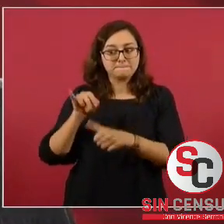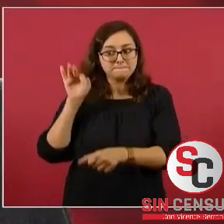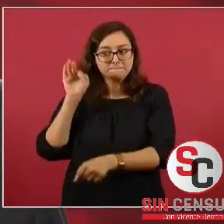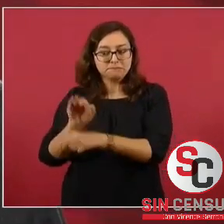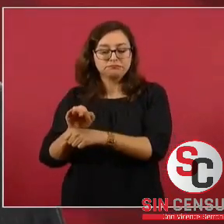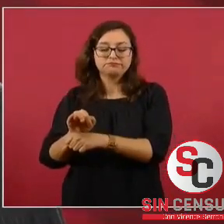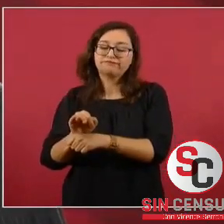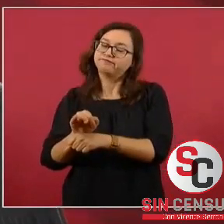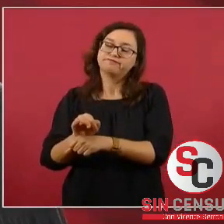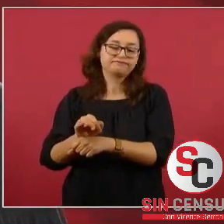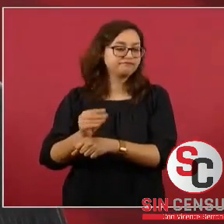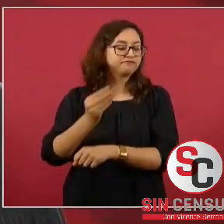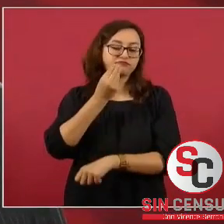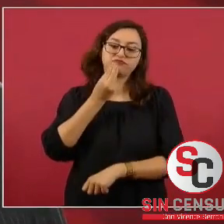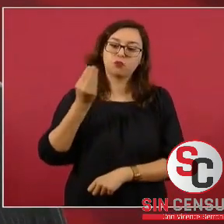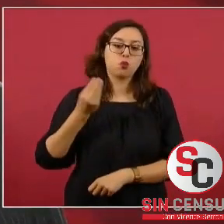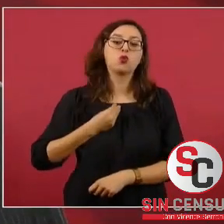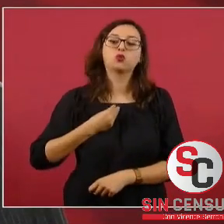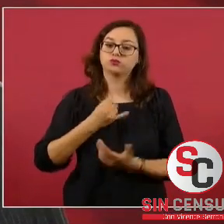tiene que